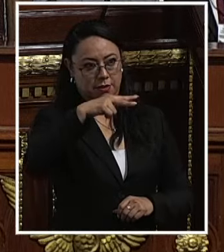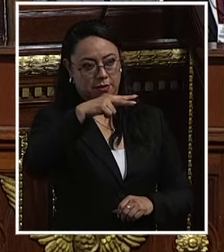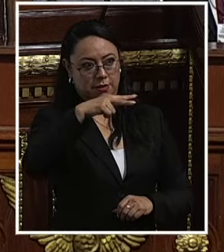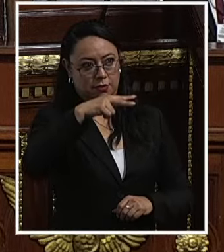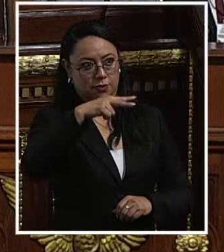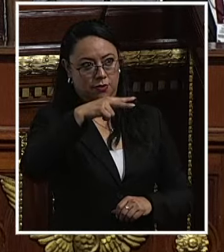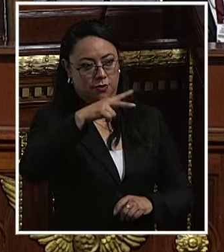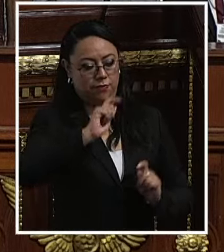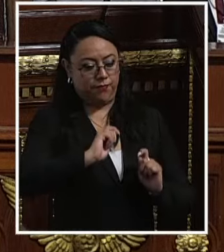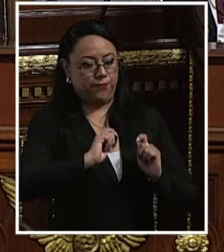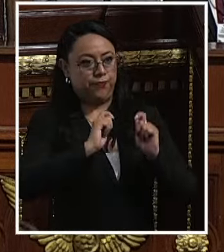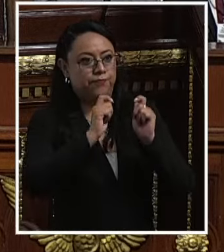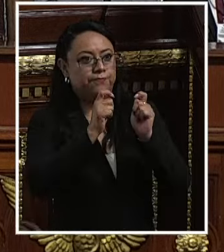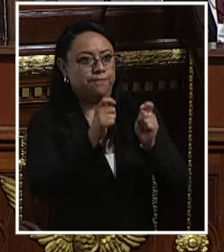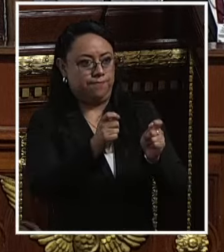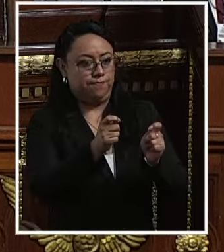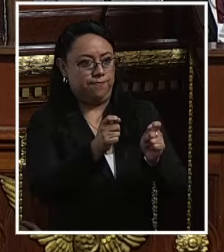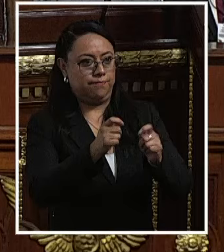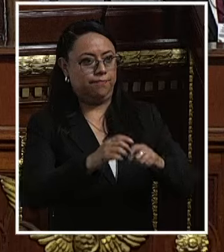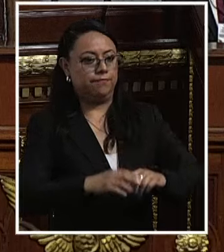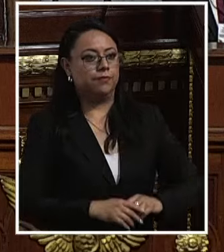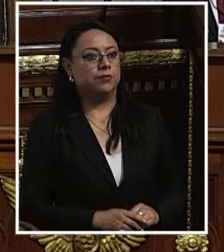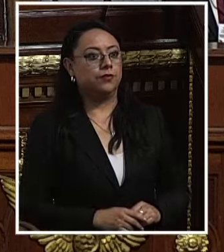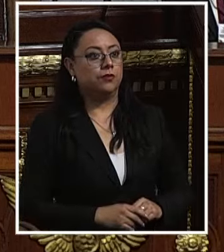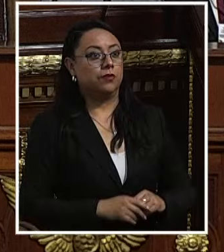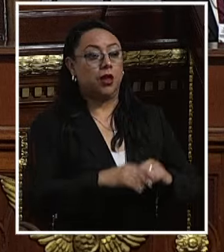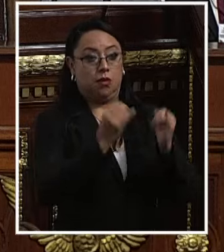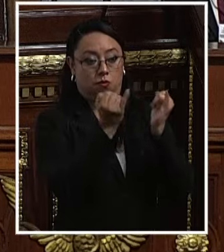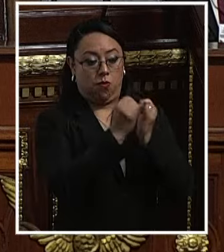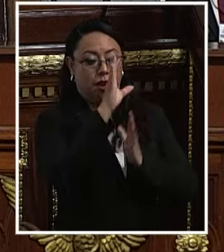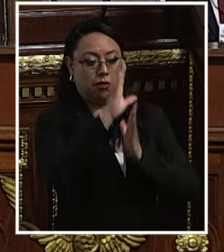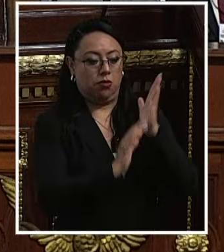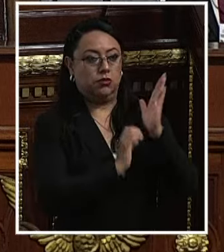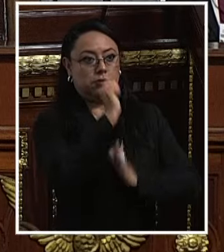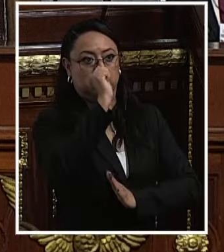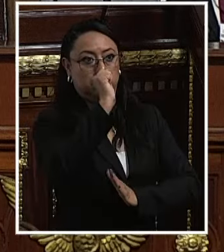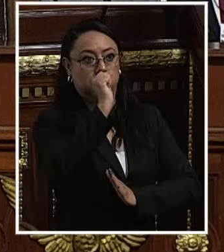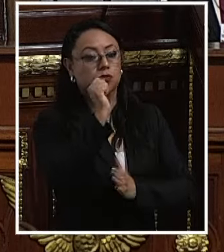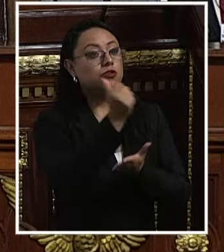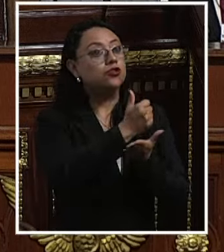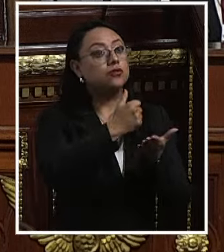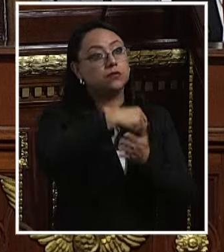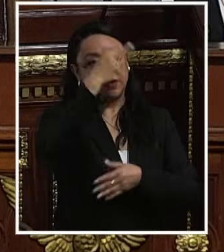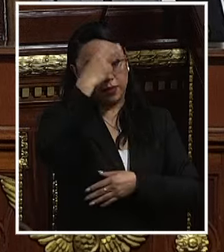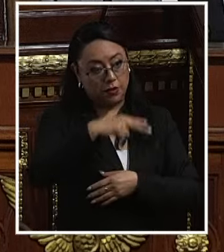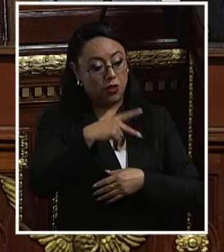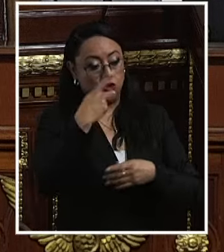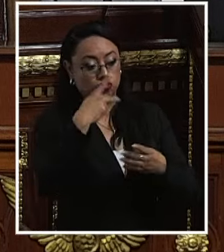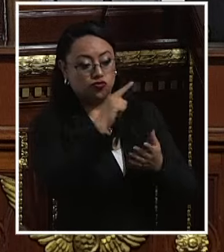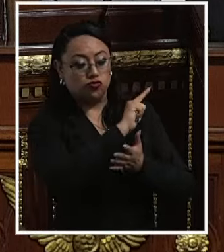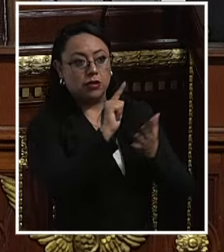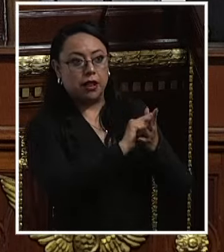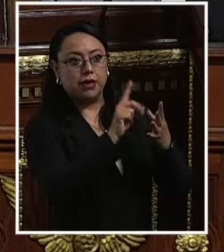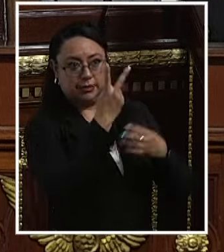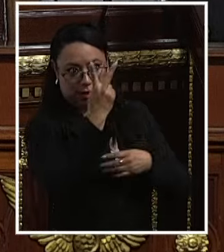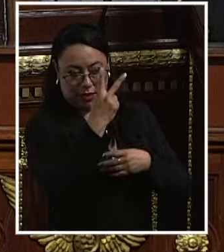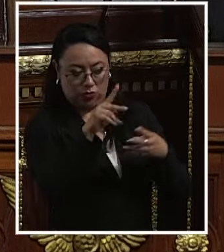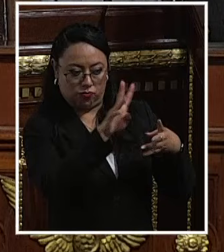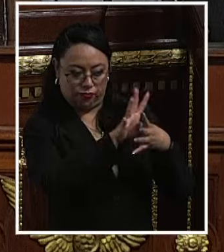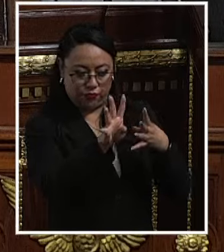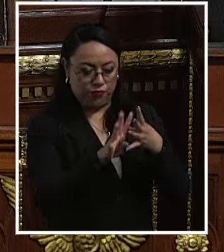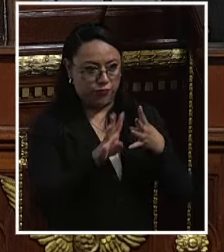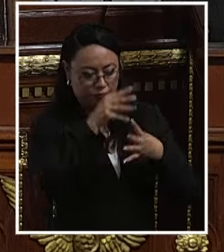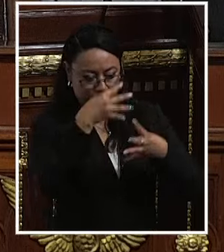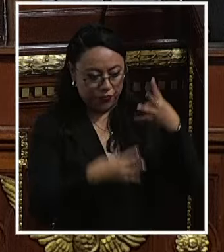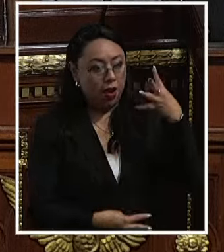Unidos Mexicanos, la Constitución Política de la Ciudad de México y las leyes que de ellas